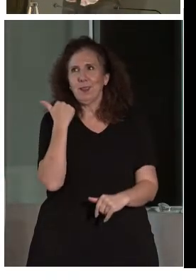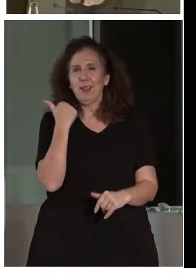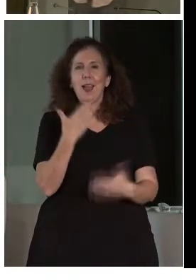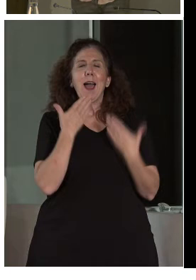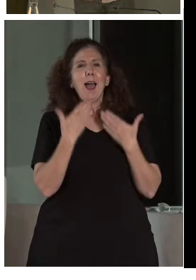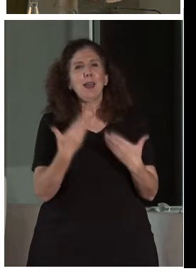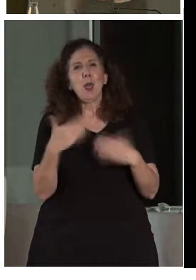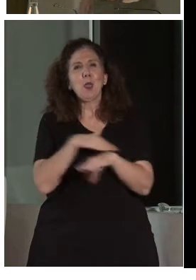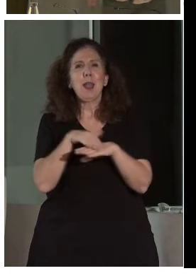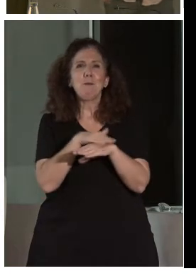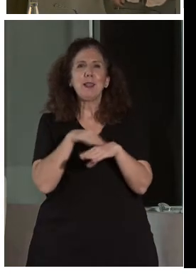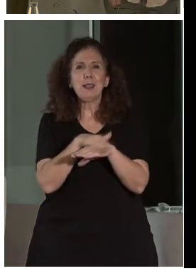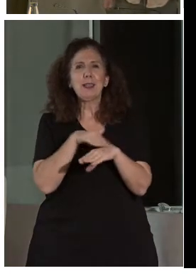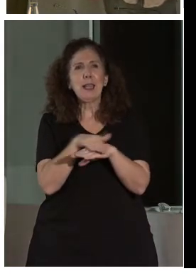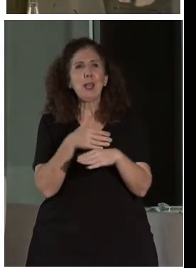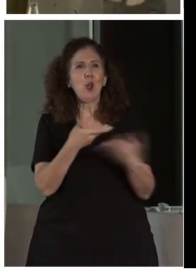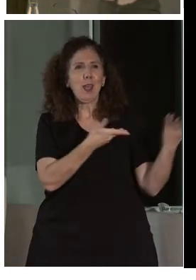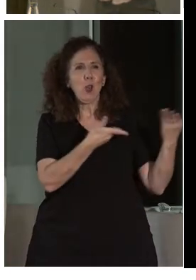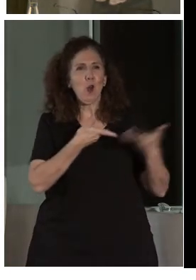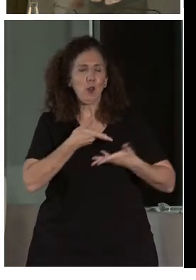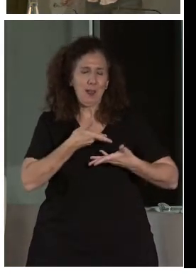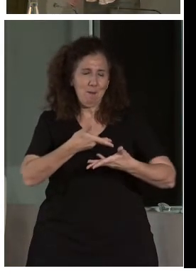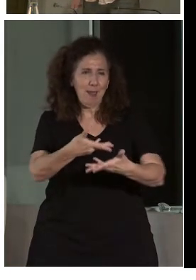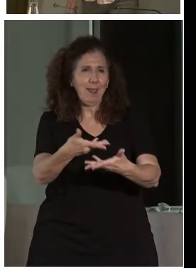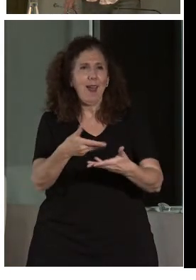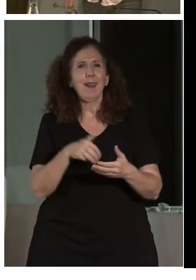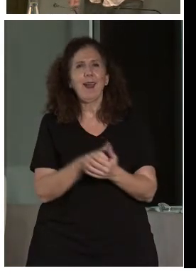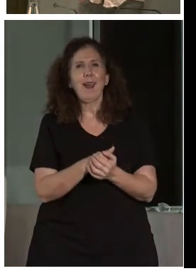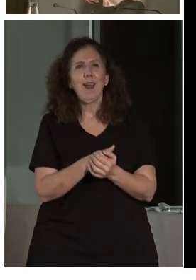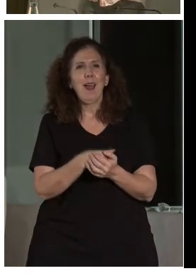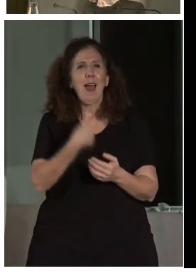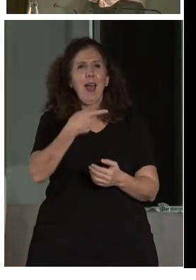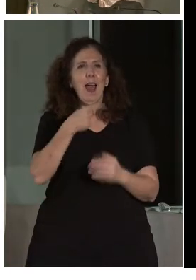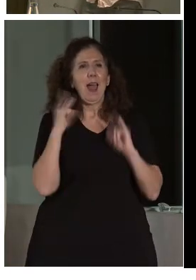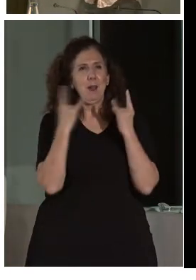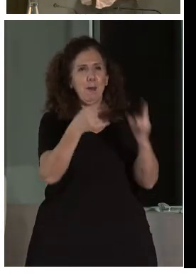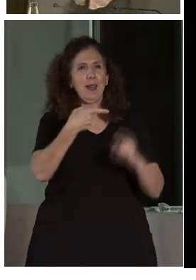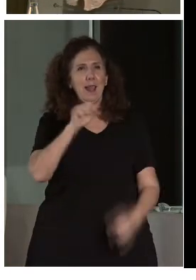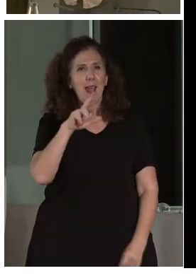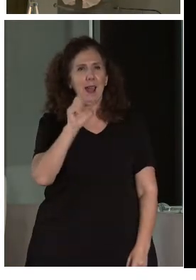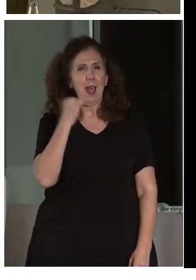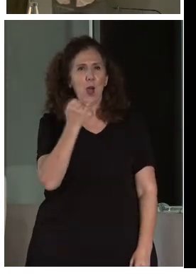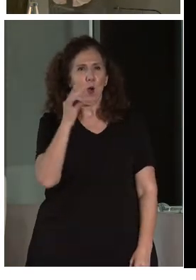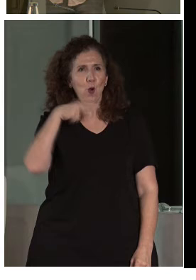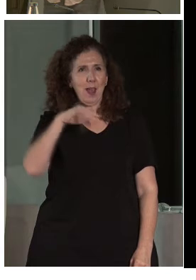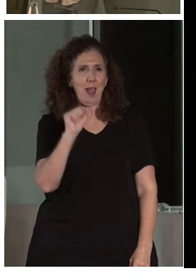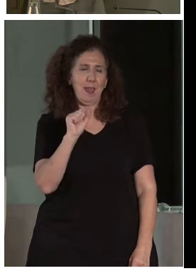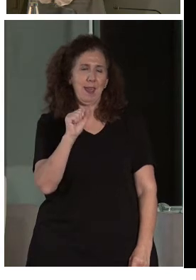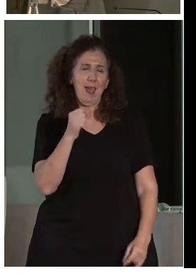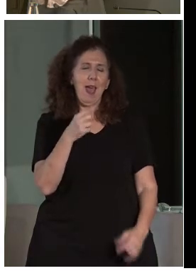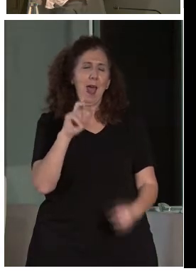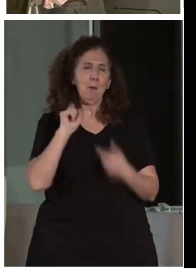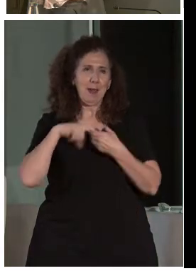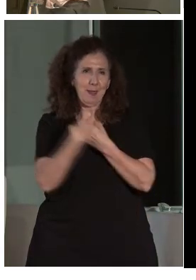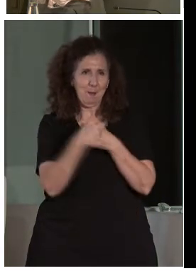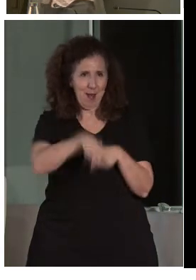Agradecer al ministerio que nos invitaran a Grajonay a participar y bueno, ahí queda, ¿vale?